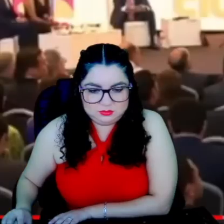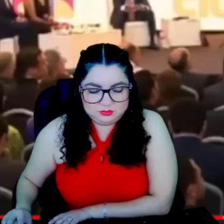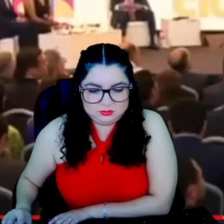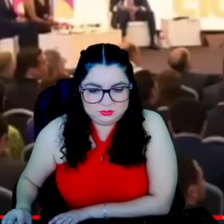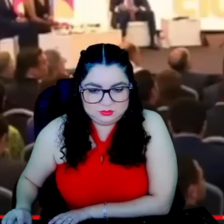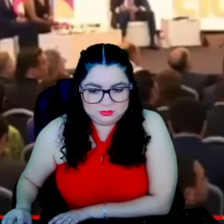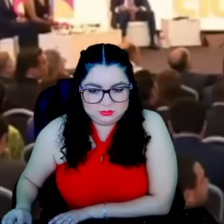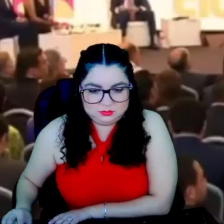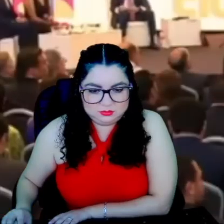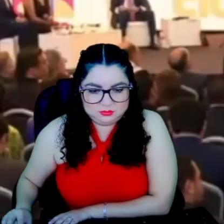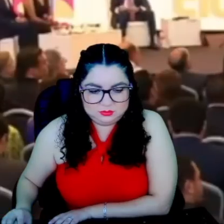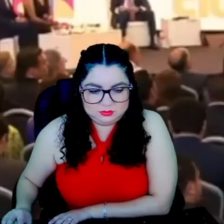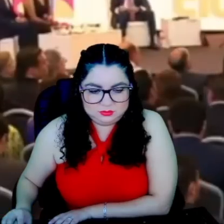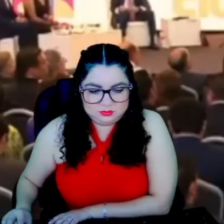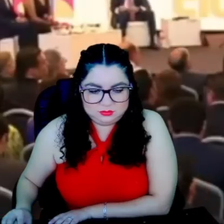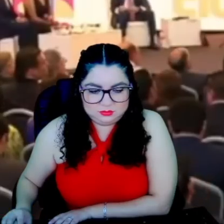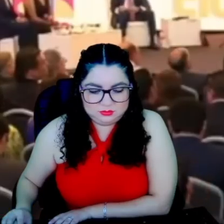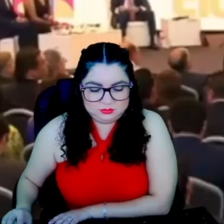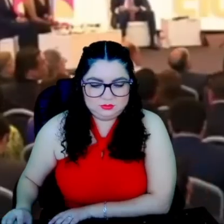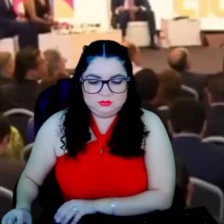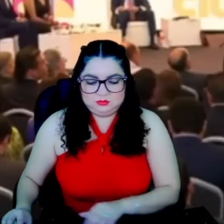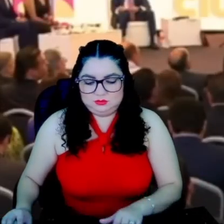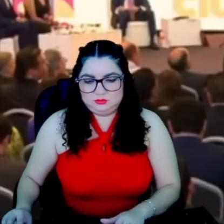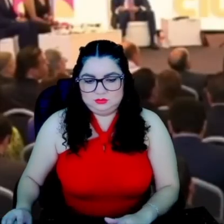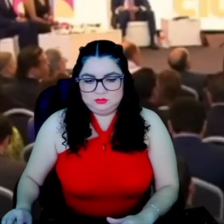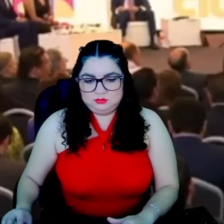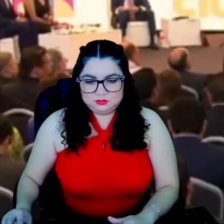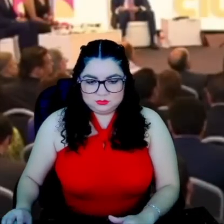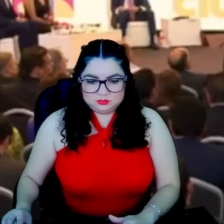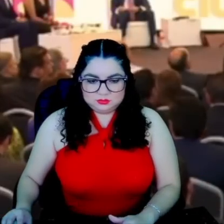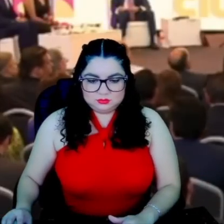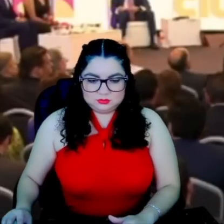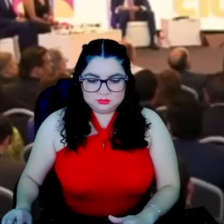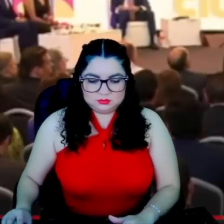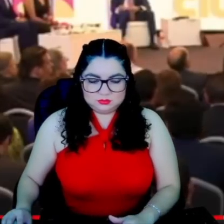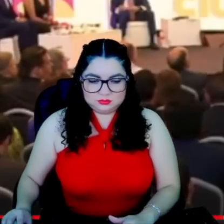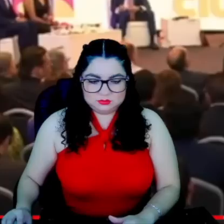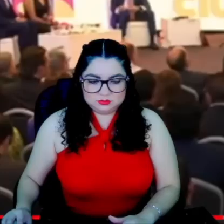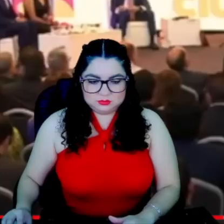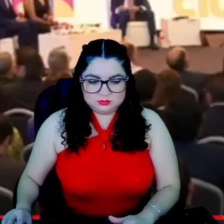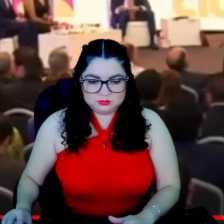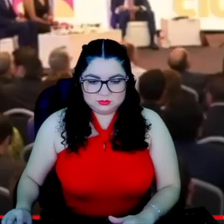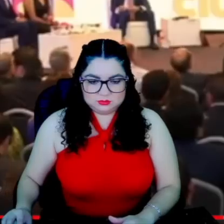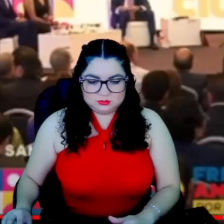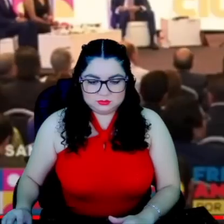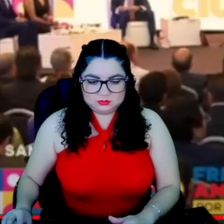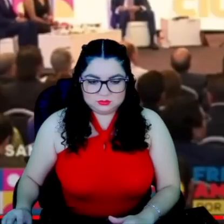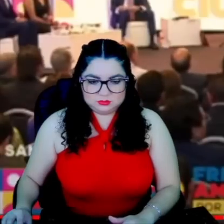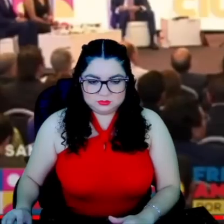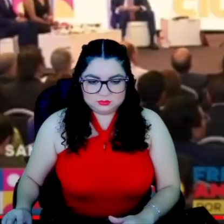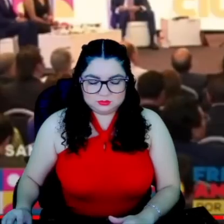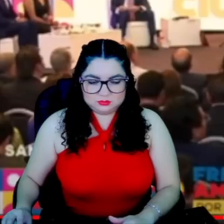él, nosotros queremos hacer una política social que abra las oportunidades